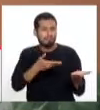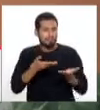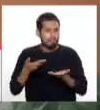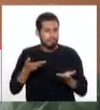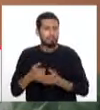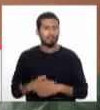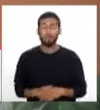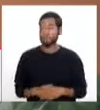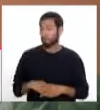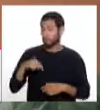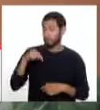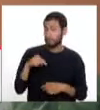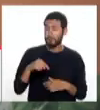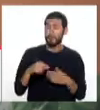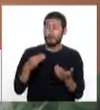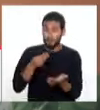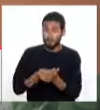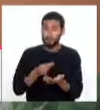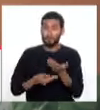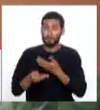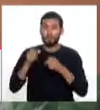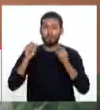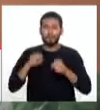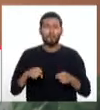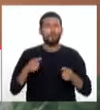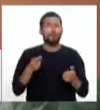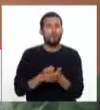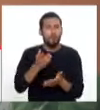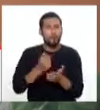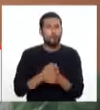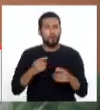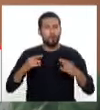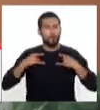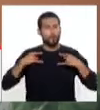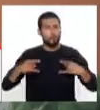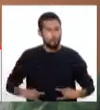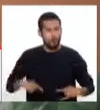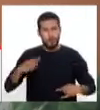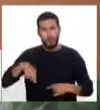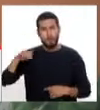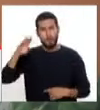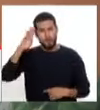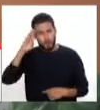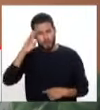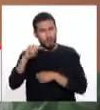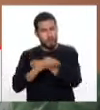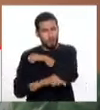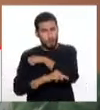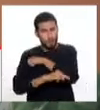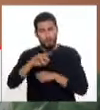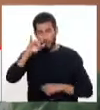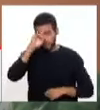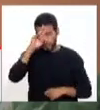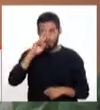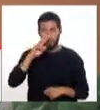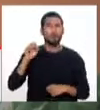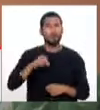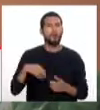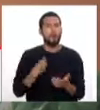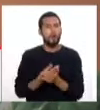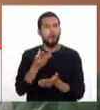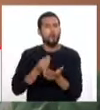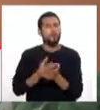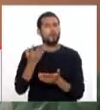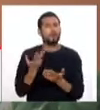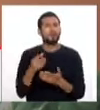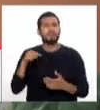recursos permitirán financiar la adquisición de uniformes para la Policía Nacional del Perú y compras para el